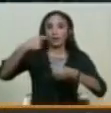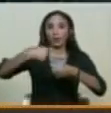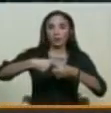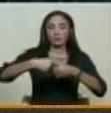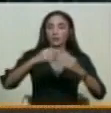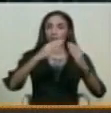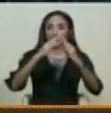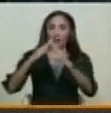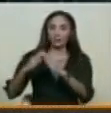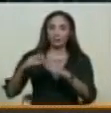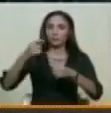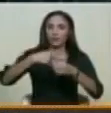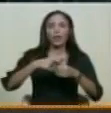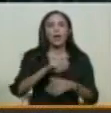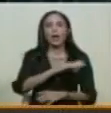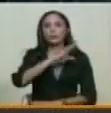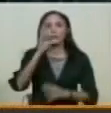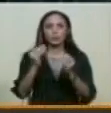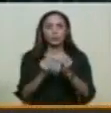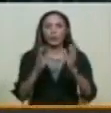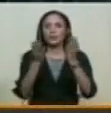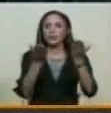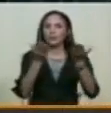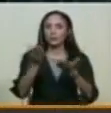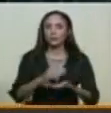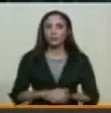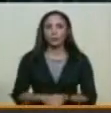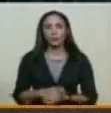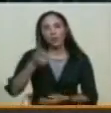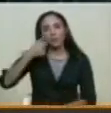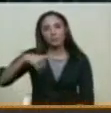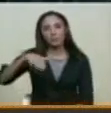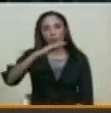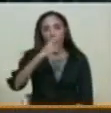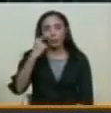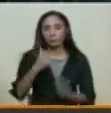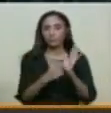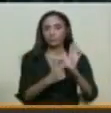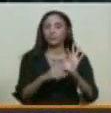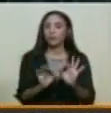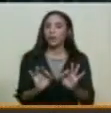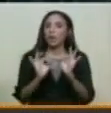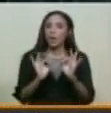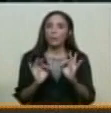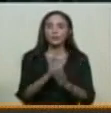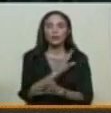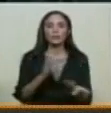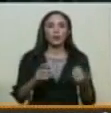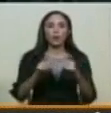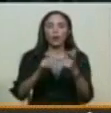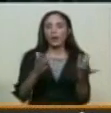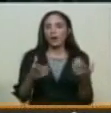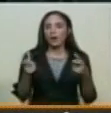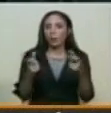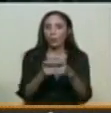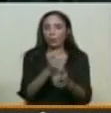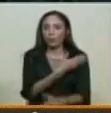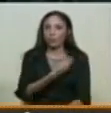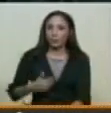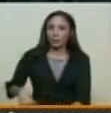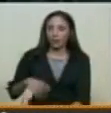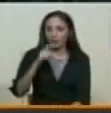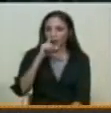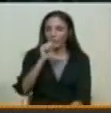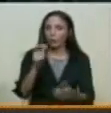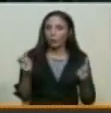los temas de servicios, de cuidado de nuestro pueblo, fueron especialmente abordados por el presidente Nicolás